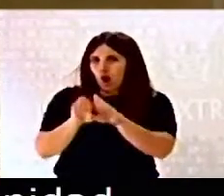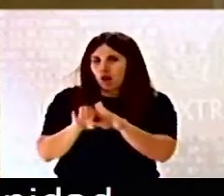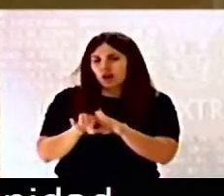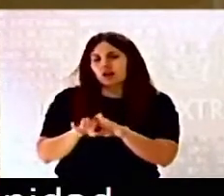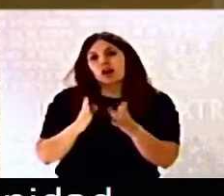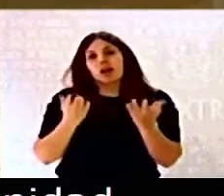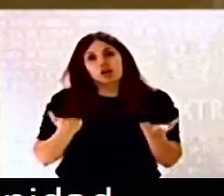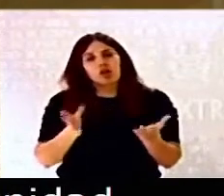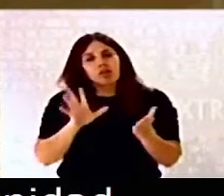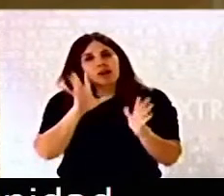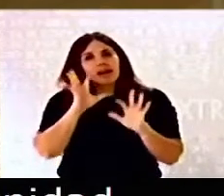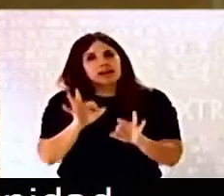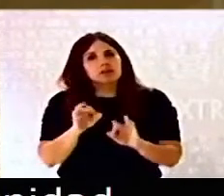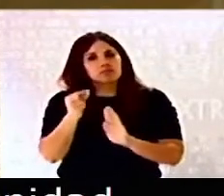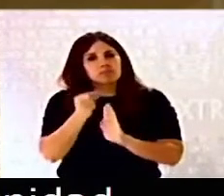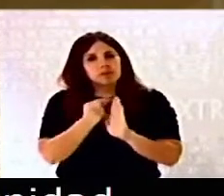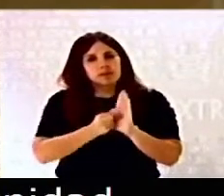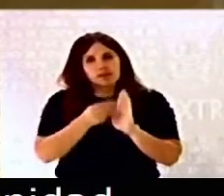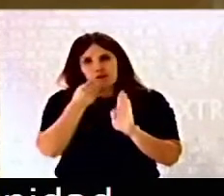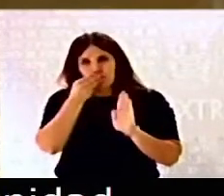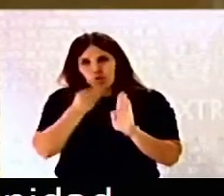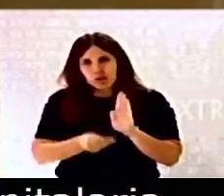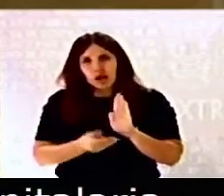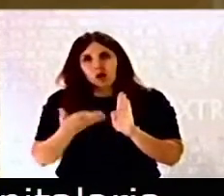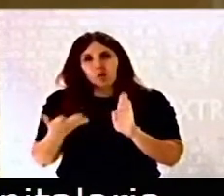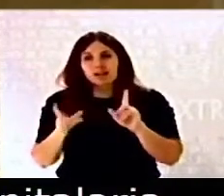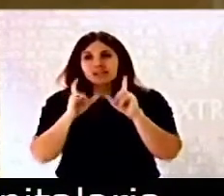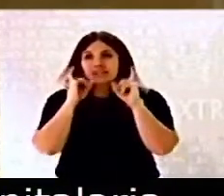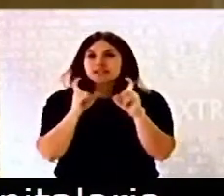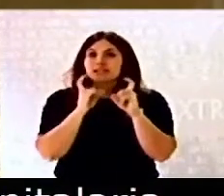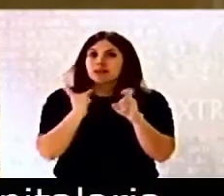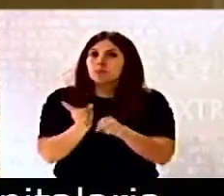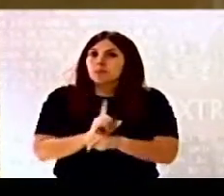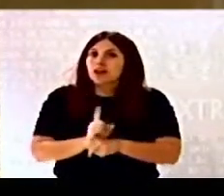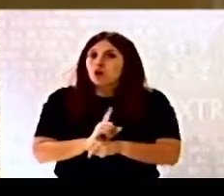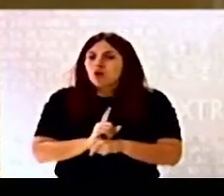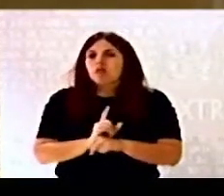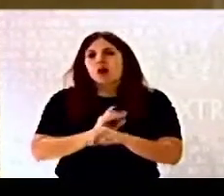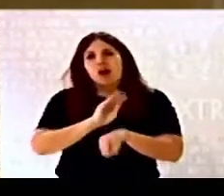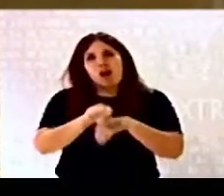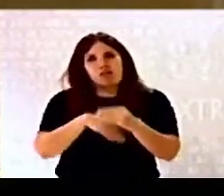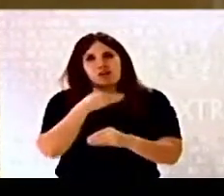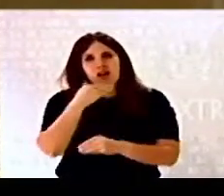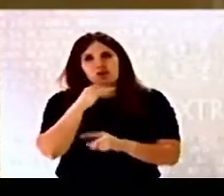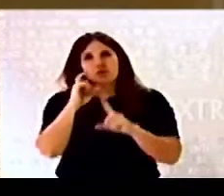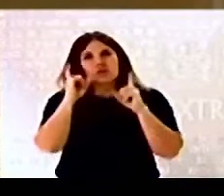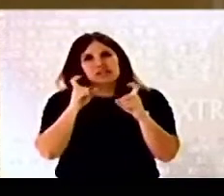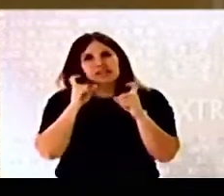es buena medida el que de forma precoz actuemos antes de que esto vaya a más.